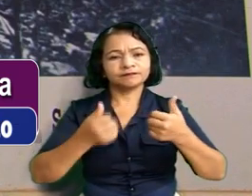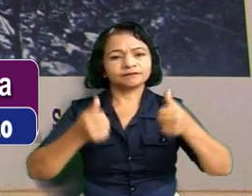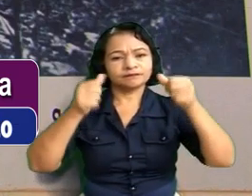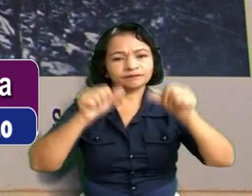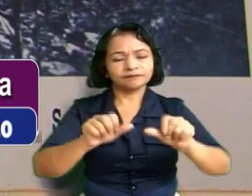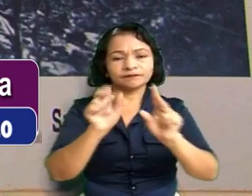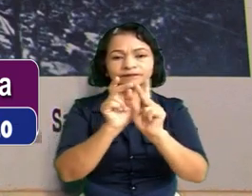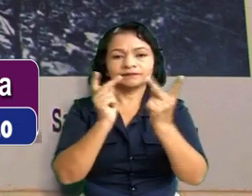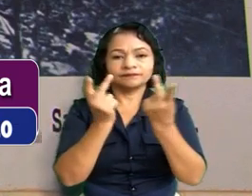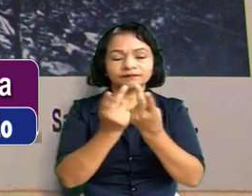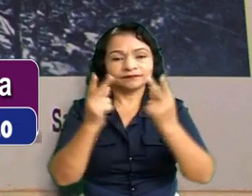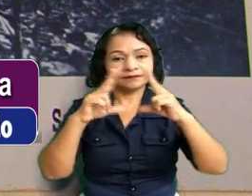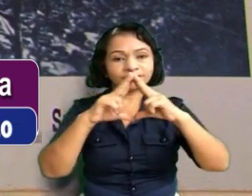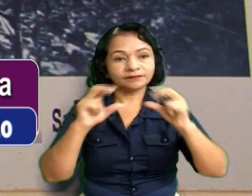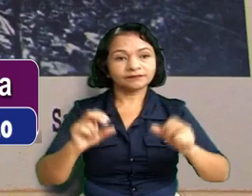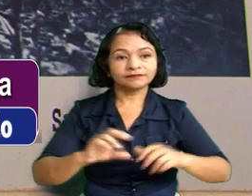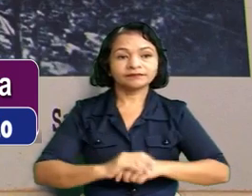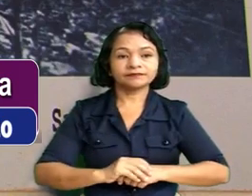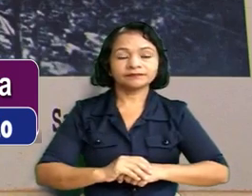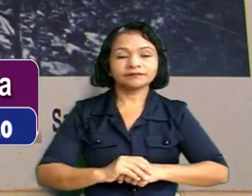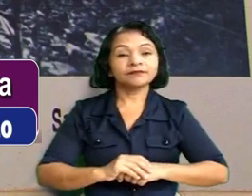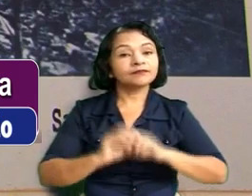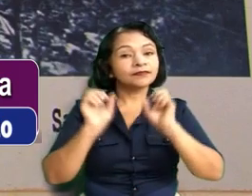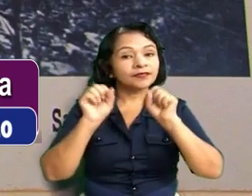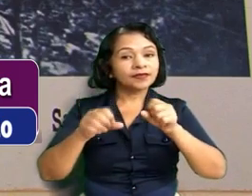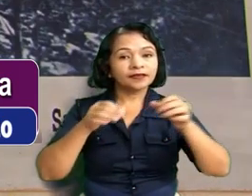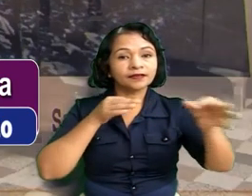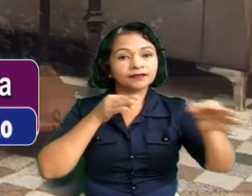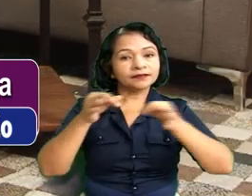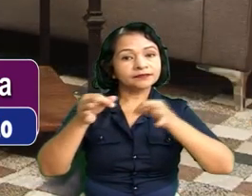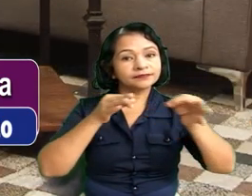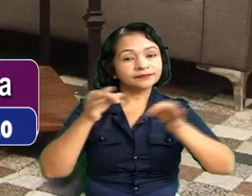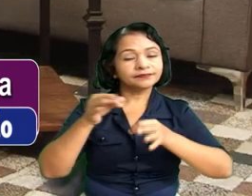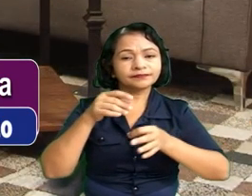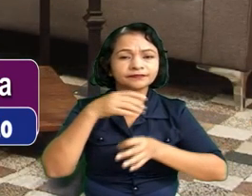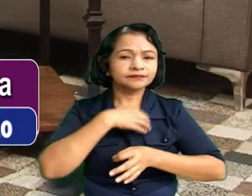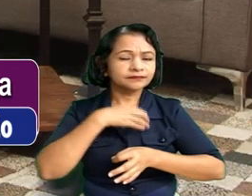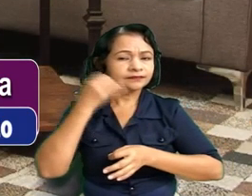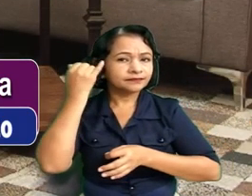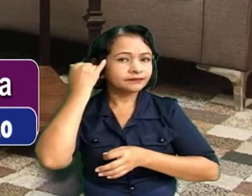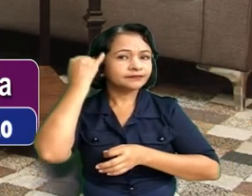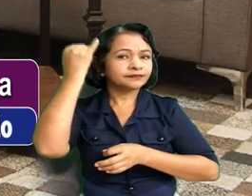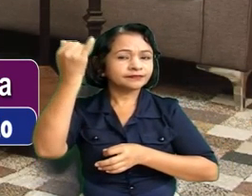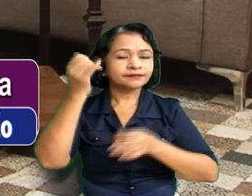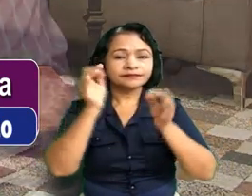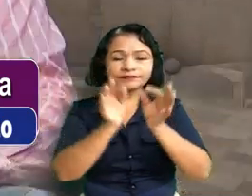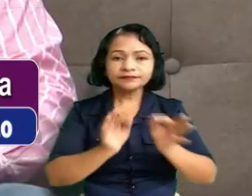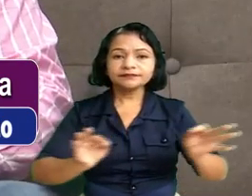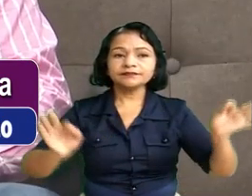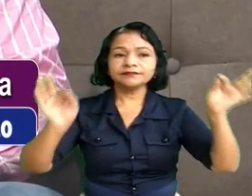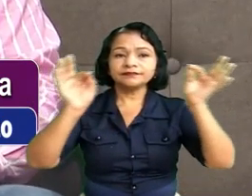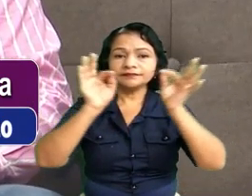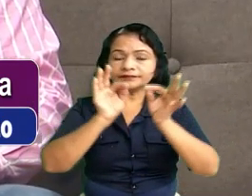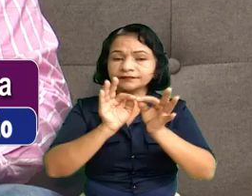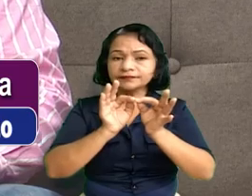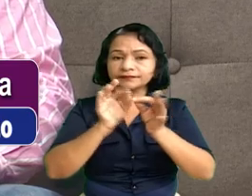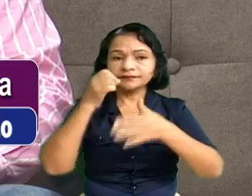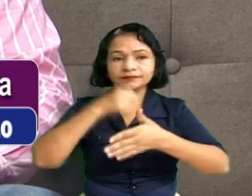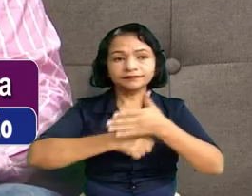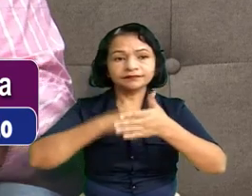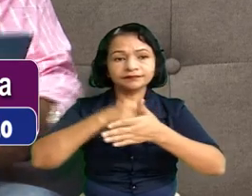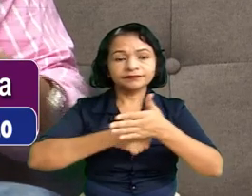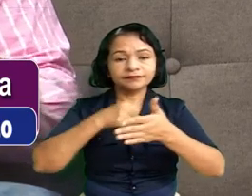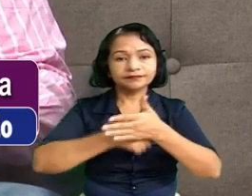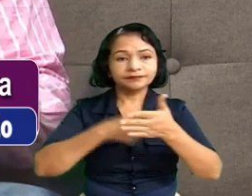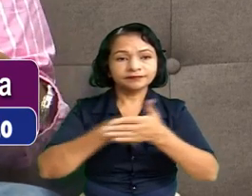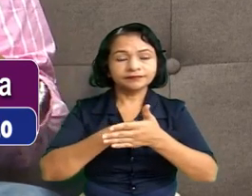nuestro pueblo. Diputada, ¿nos puede comentar un poquito sus apreciaciones respecto a un papel también muy preponderante dentro de esa lucha? Y